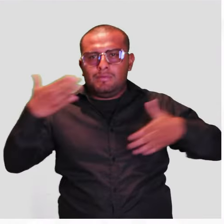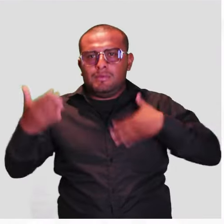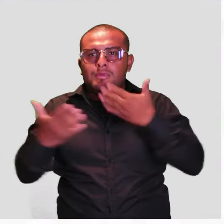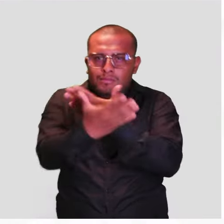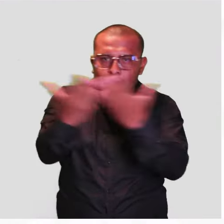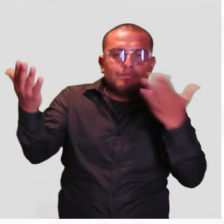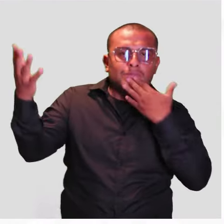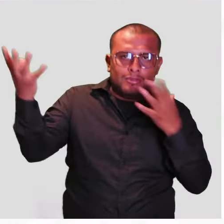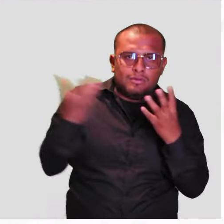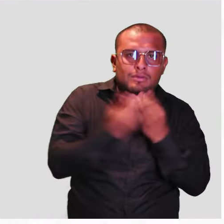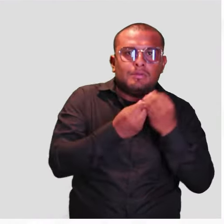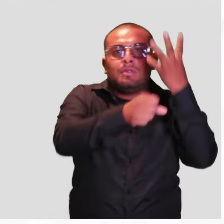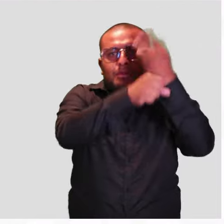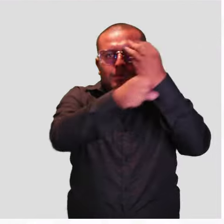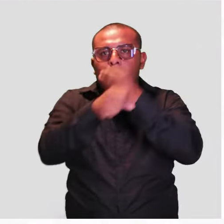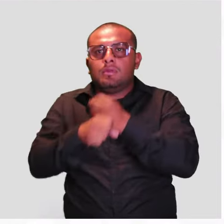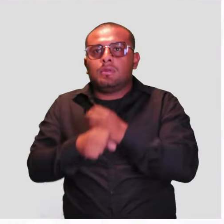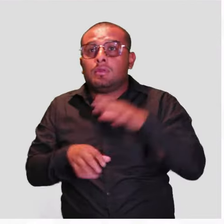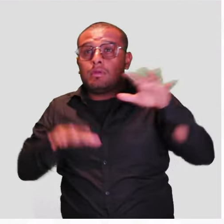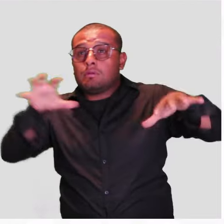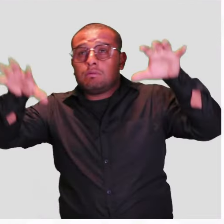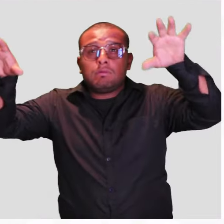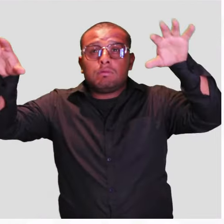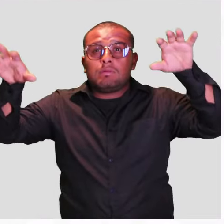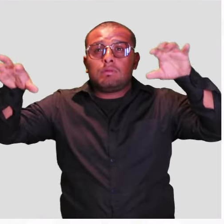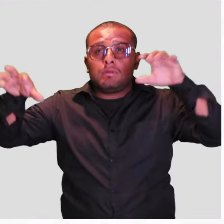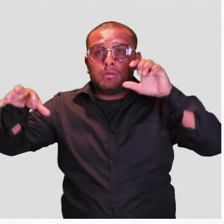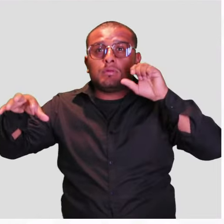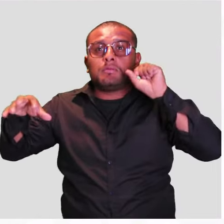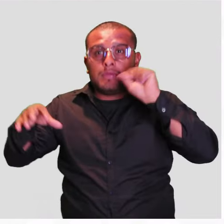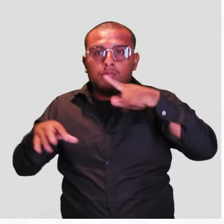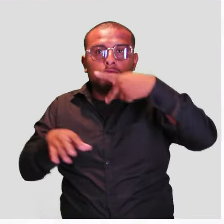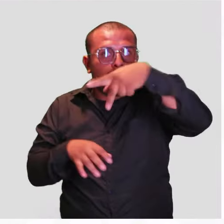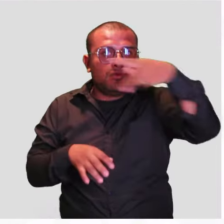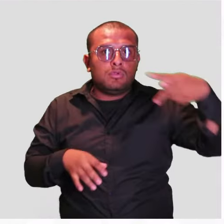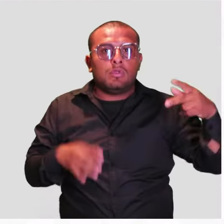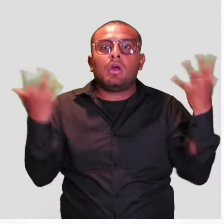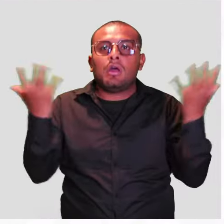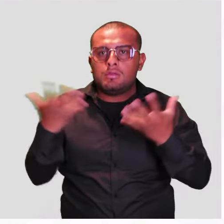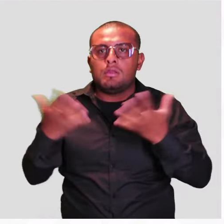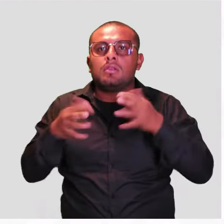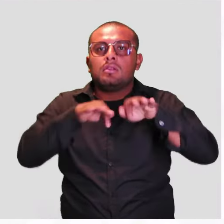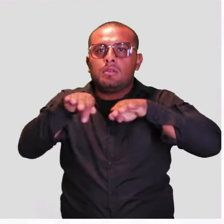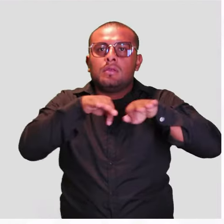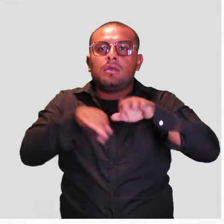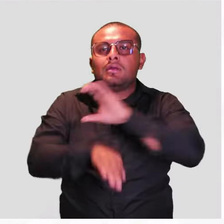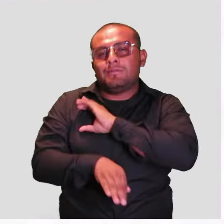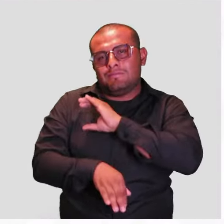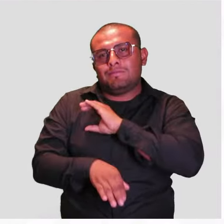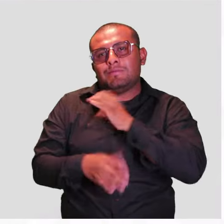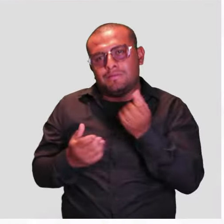amigas y amigos, en colonias y comunidades de San Juan del Río, donde sí trabajamos con cariño por San Juan.